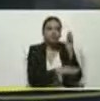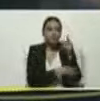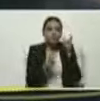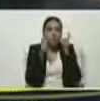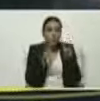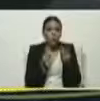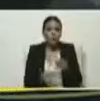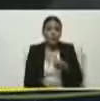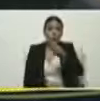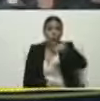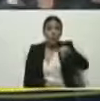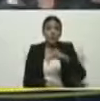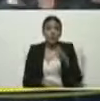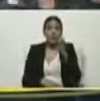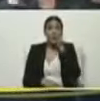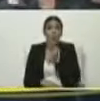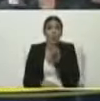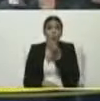¡Juran!